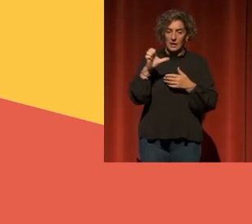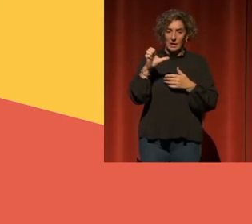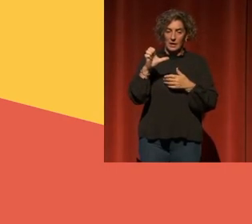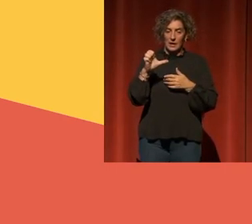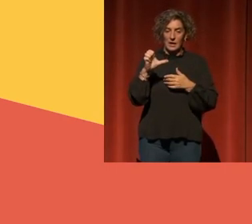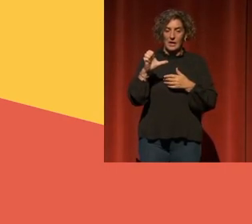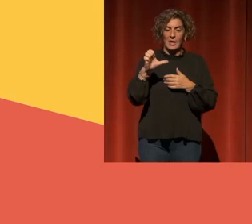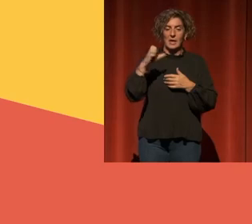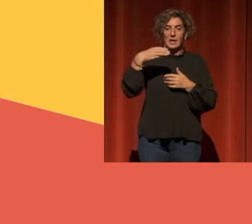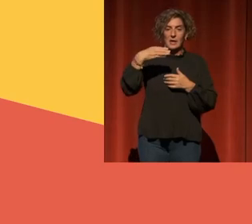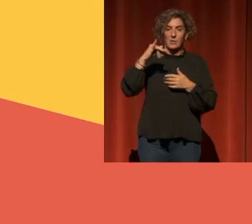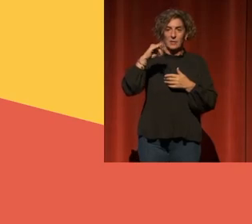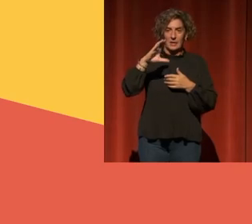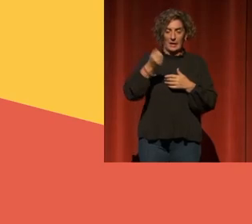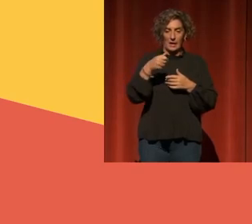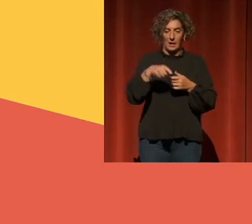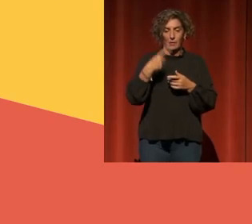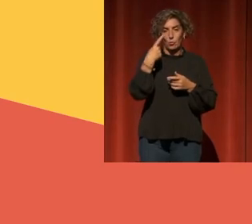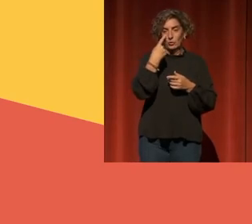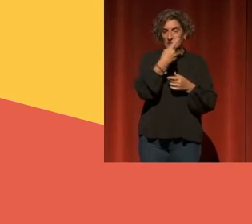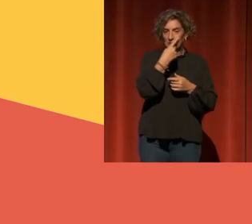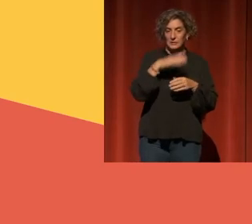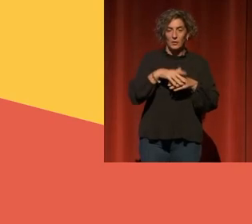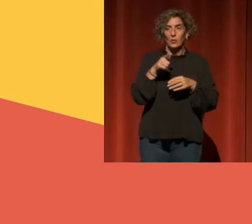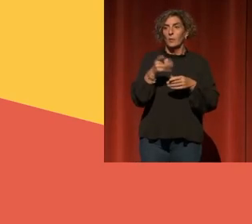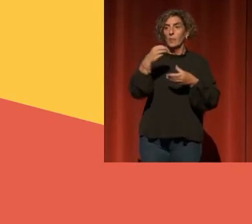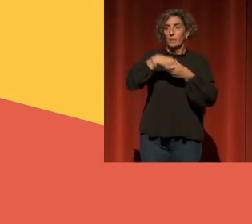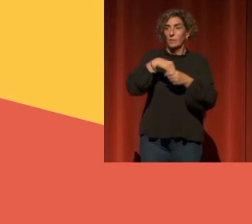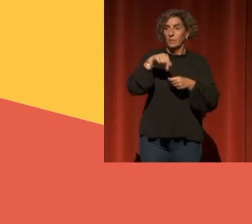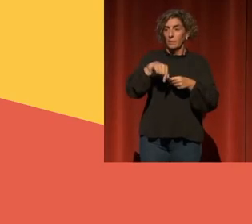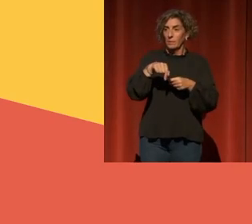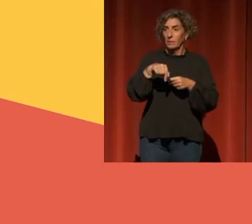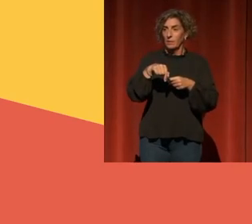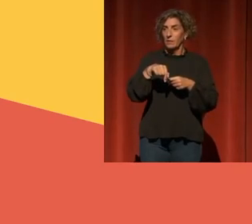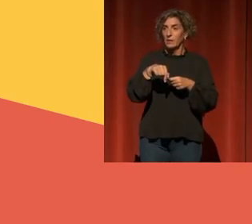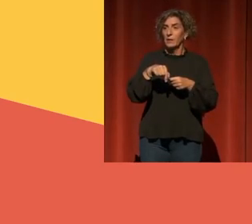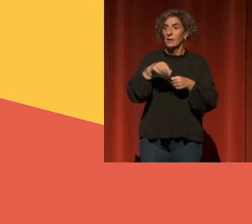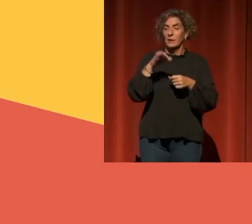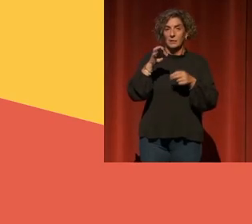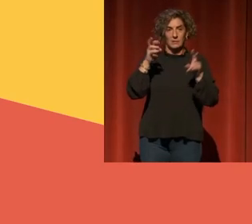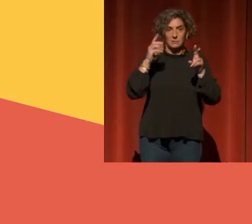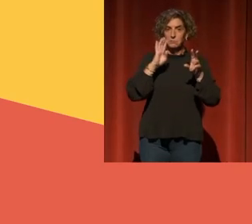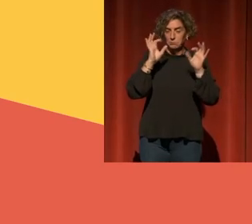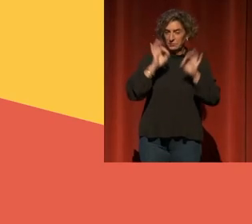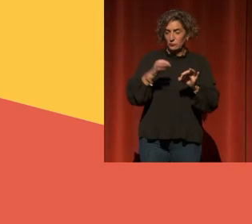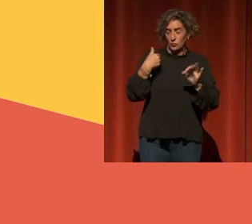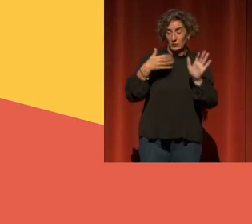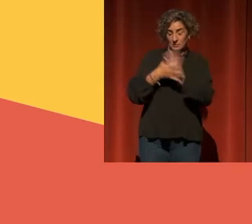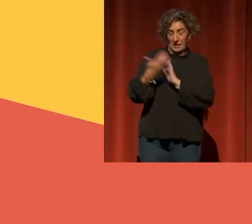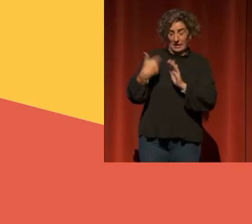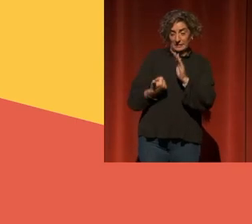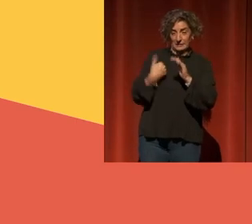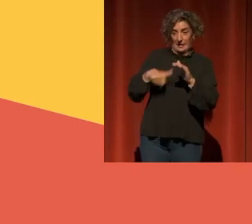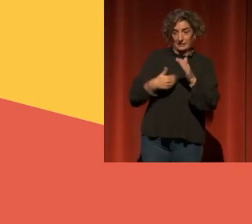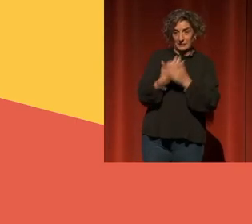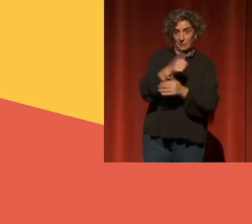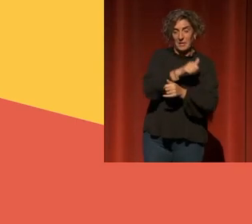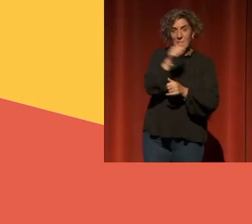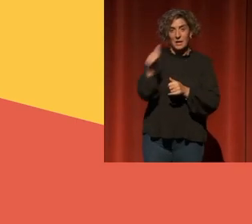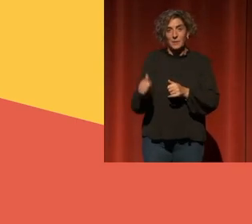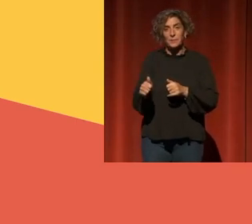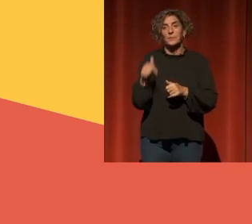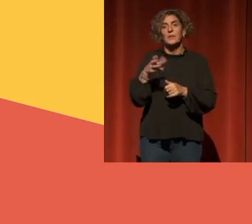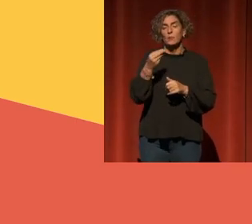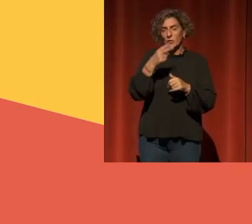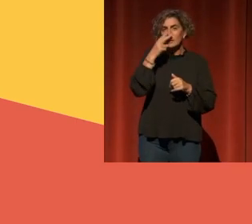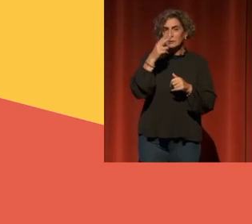2023 publicó el estudi precisamente sobre el ending préstamo digital que resultó ser muy